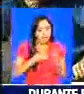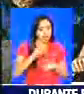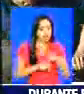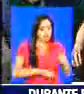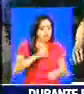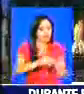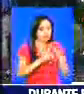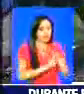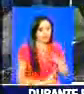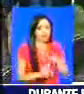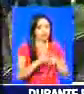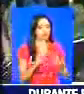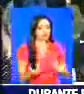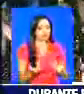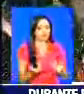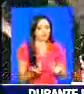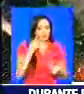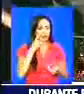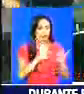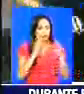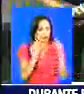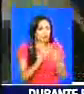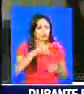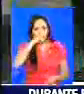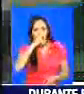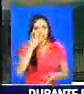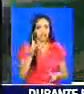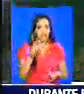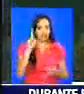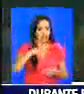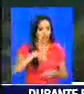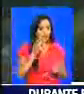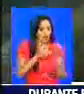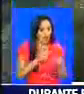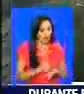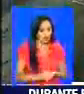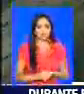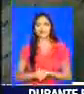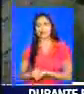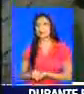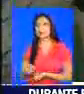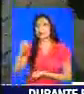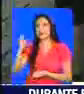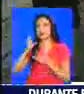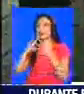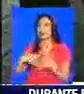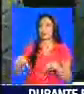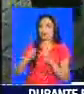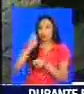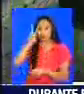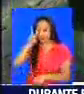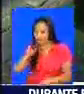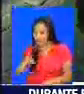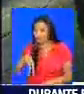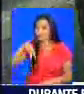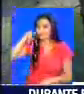salir, en familia, con los niños, con los más pequeños, para tener cuidado. Claro, te comento, Andrea, siempre es importante hacer una revisión respectiva